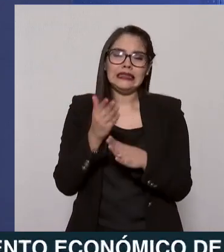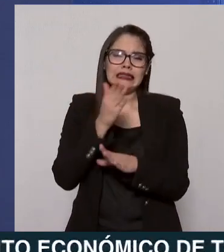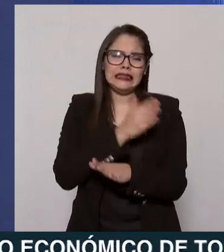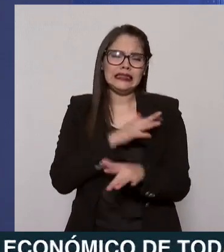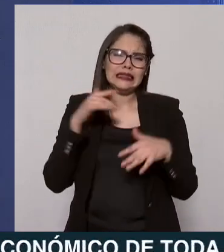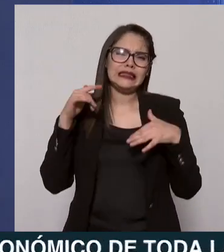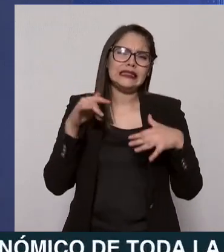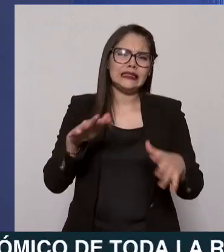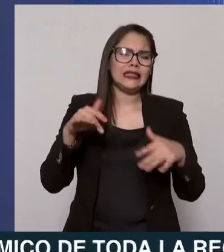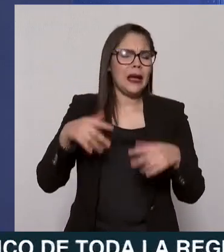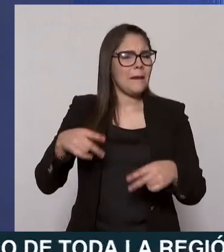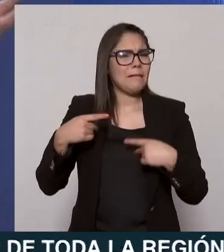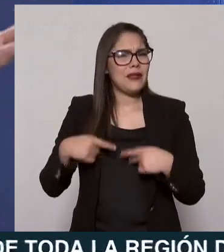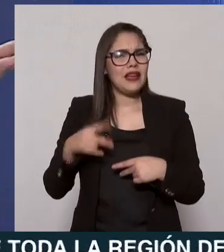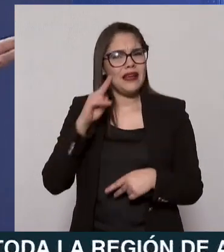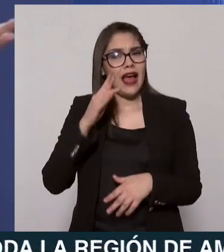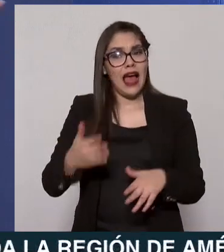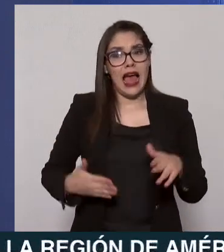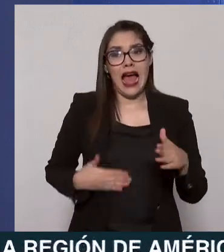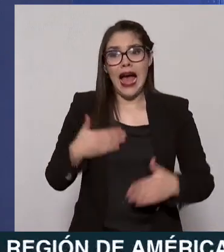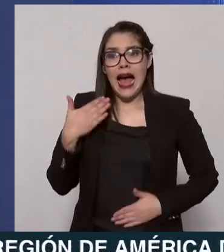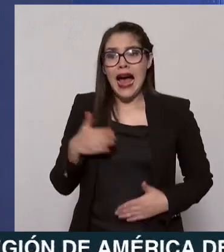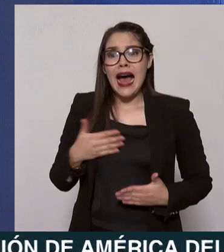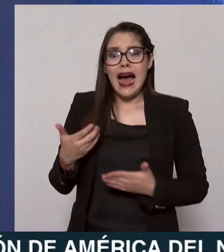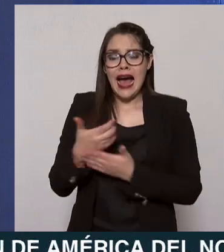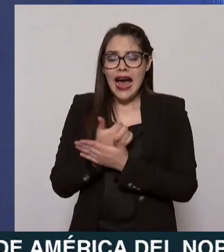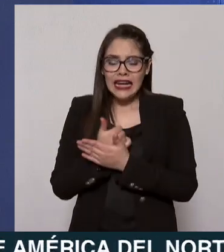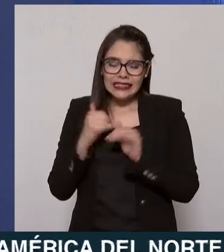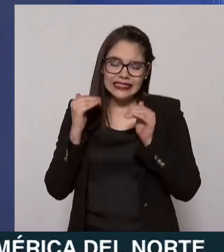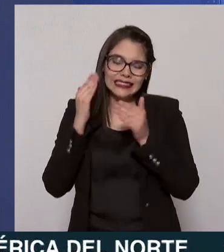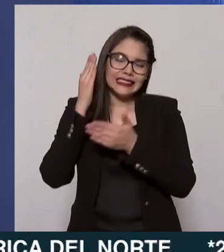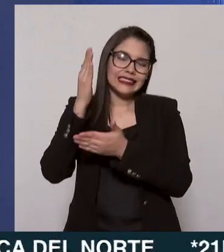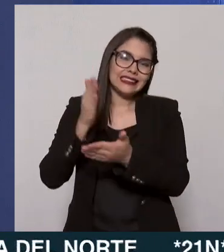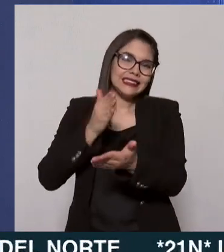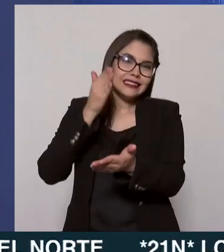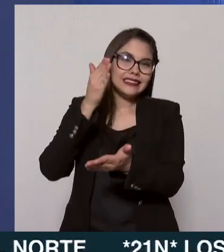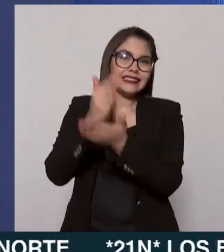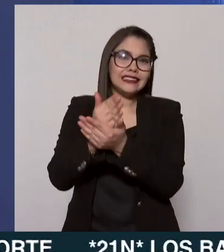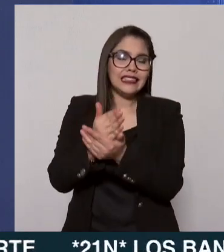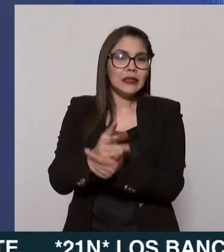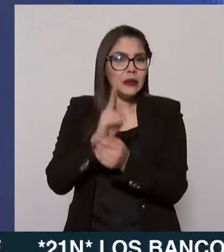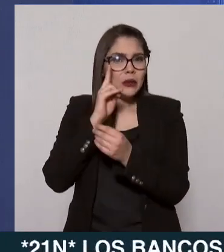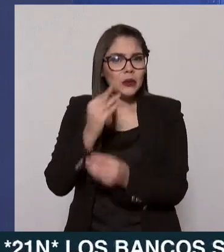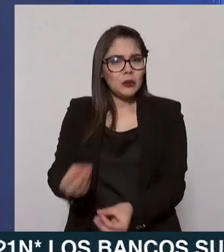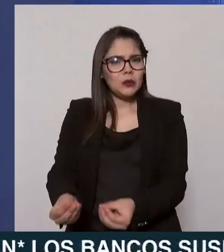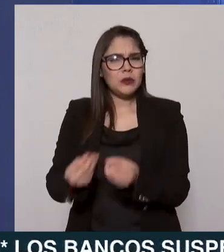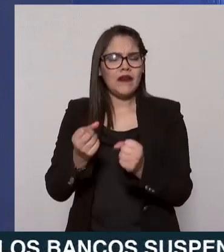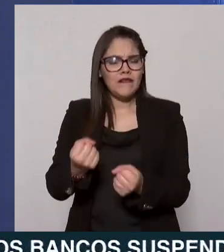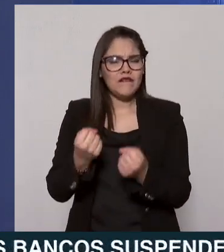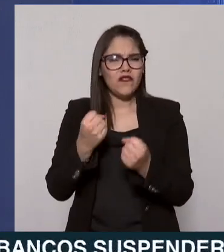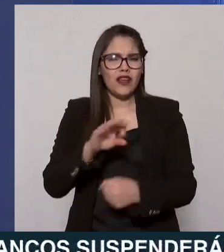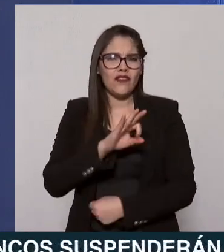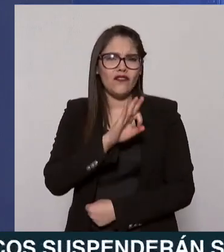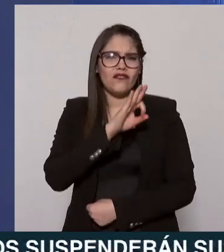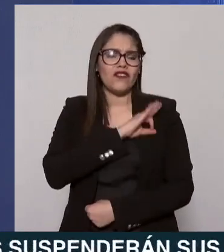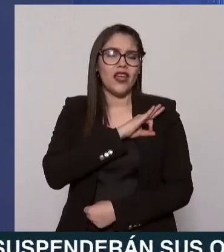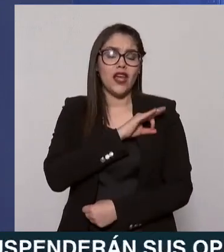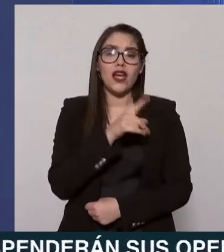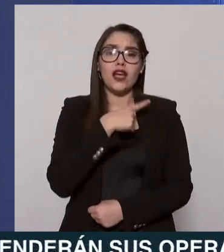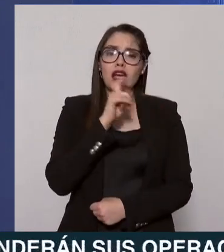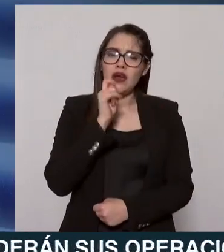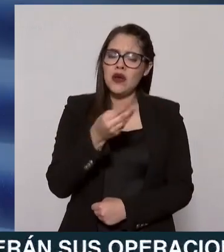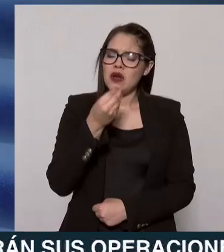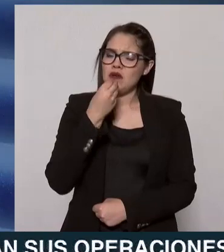y esta alegría por llegar con la Virgen, pues sigue dándole toda esa fe a la gente para